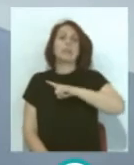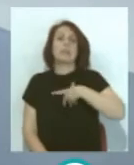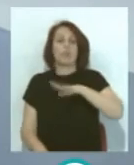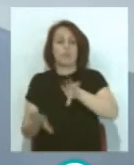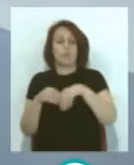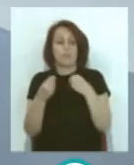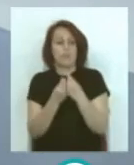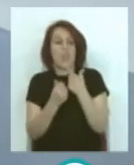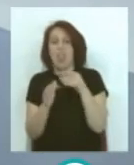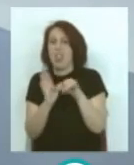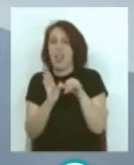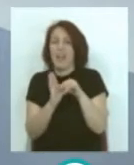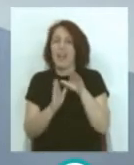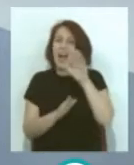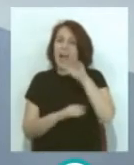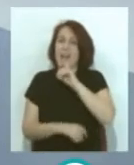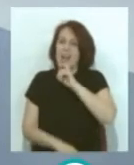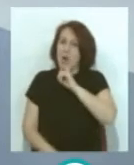xenófobos y con verdaderos